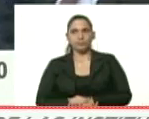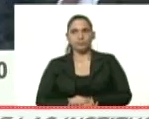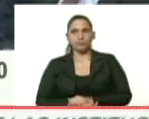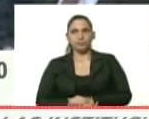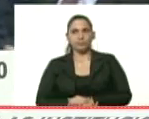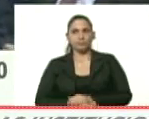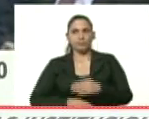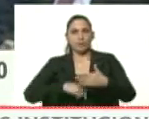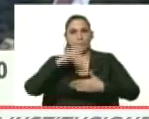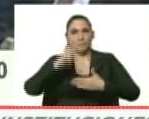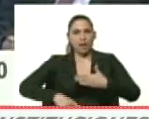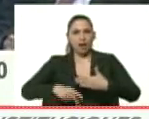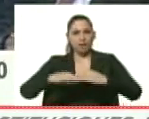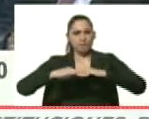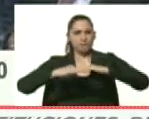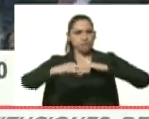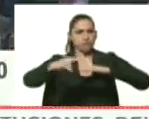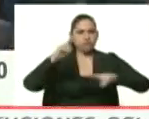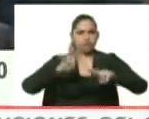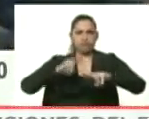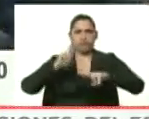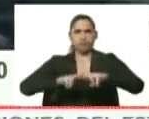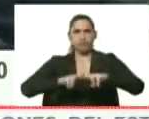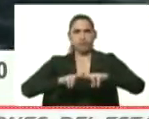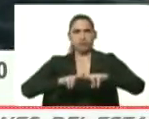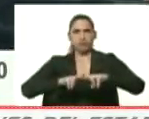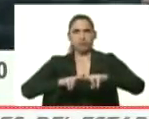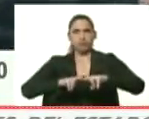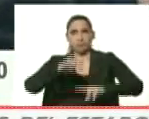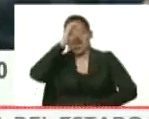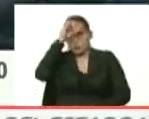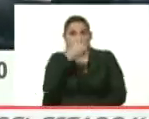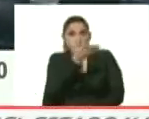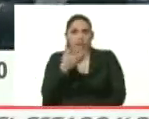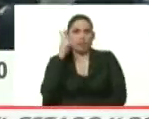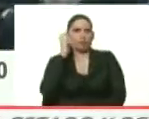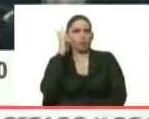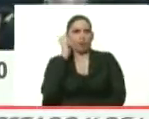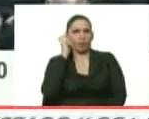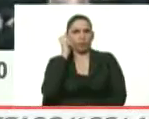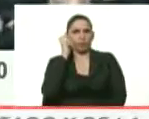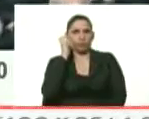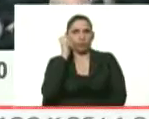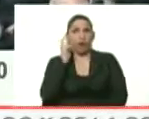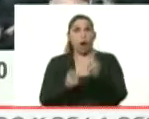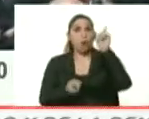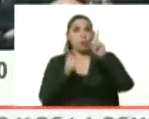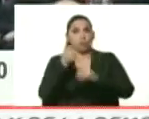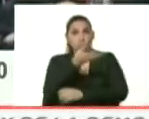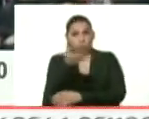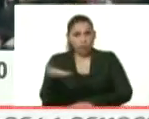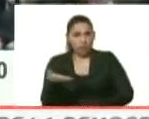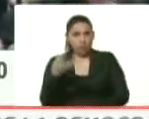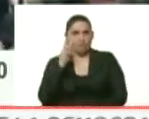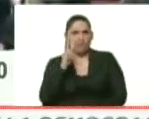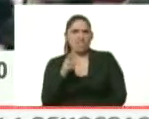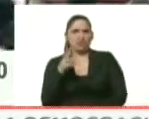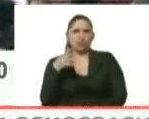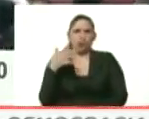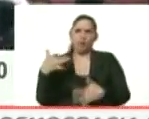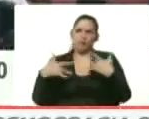al plan de asfalto, no sé si ustedes me escucharon, algunos de ustedes habrán visto el acto,